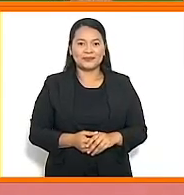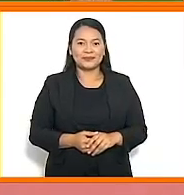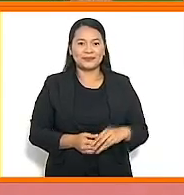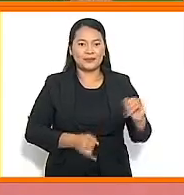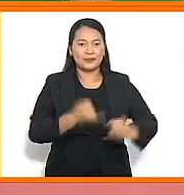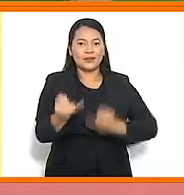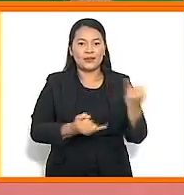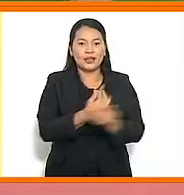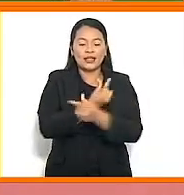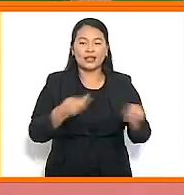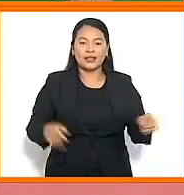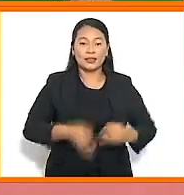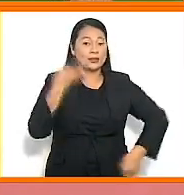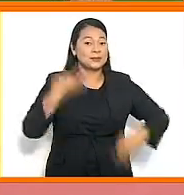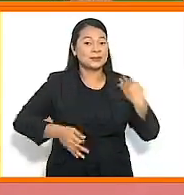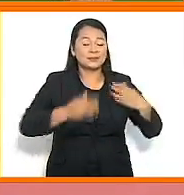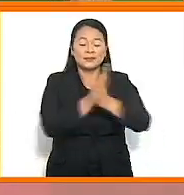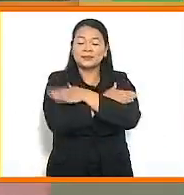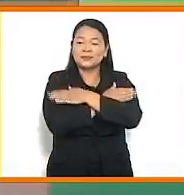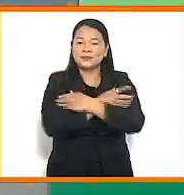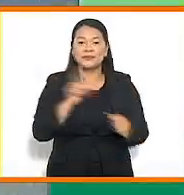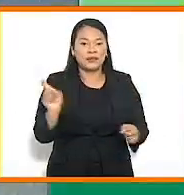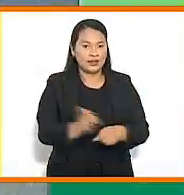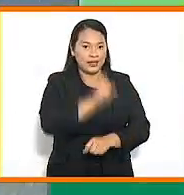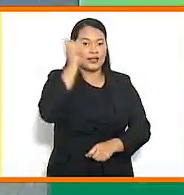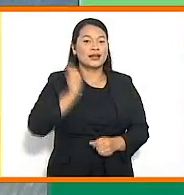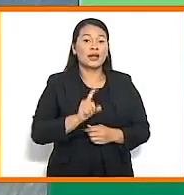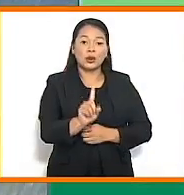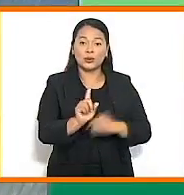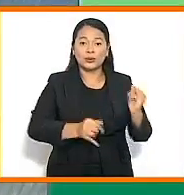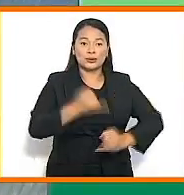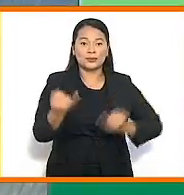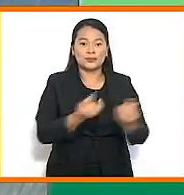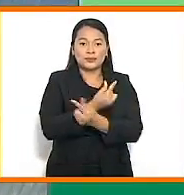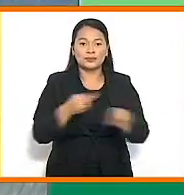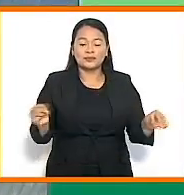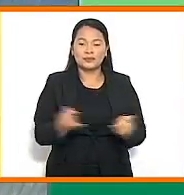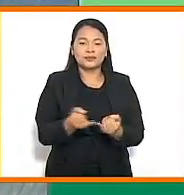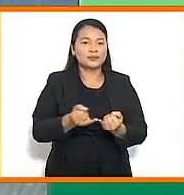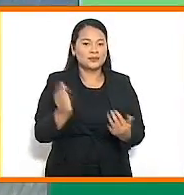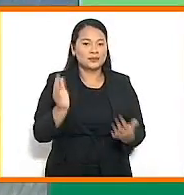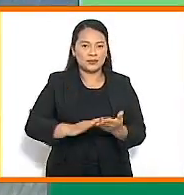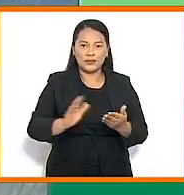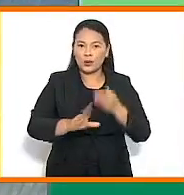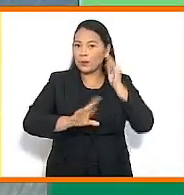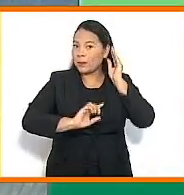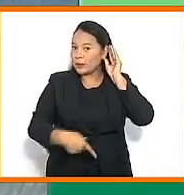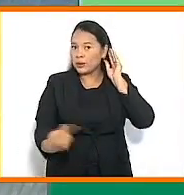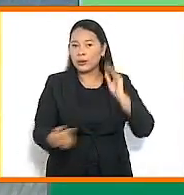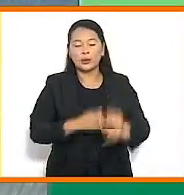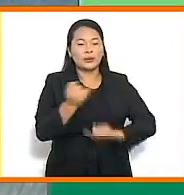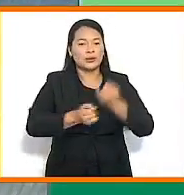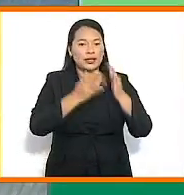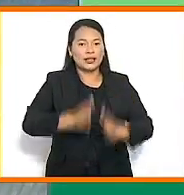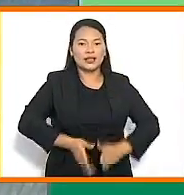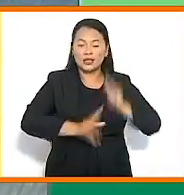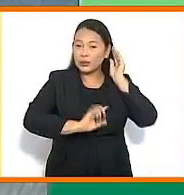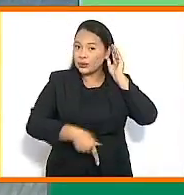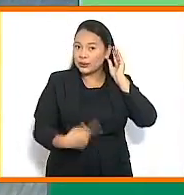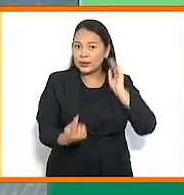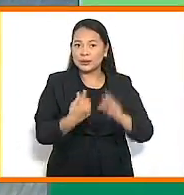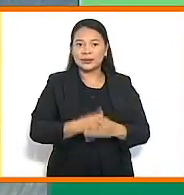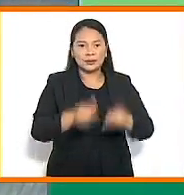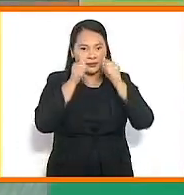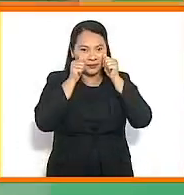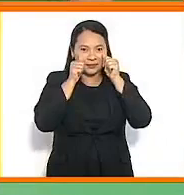jugada gratis. Felicidades, tienes una jugada gratis por el mismo monto invertido en diaria. Y si sos jugador para más uno, atento porque el